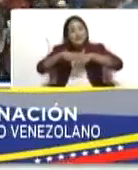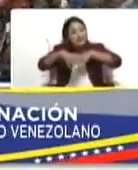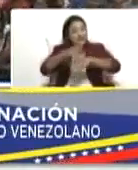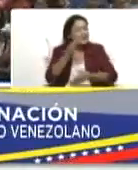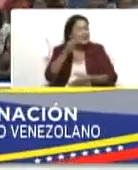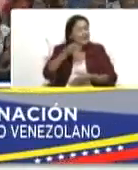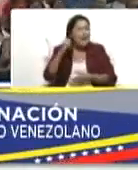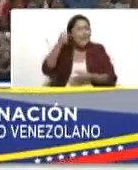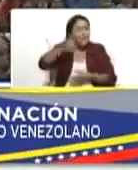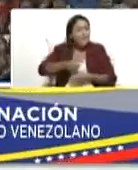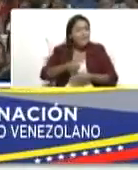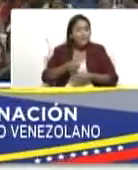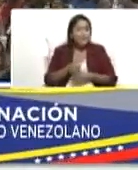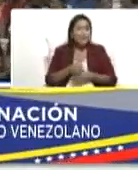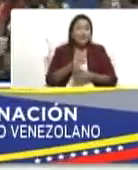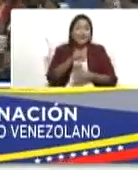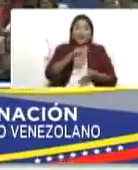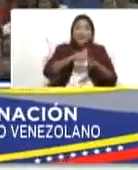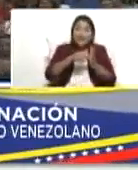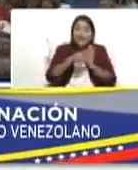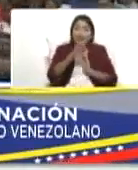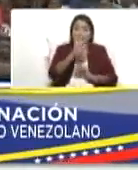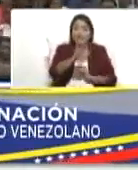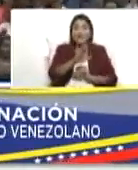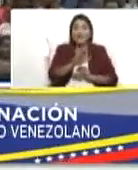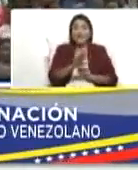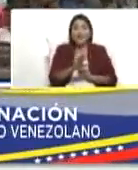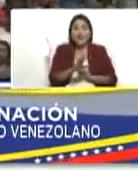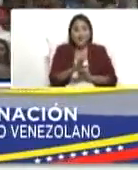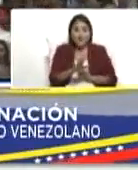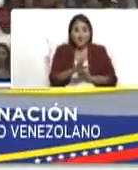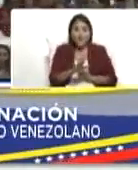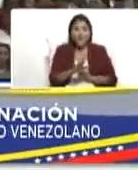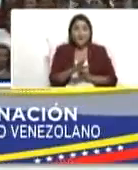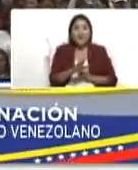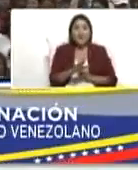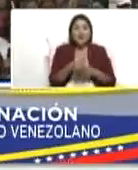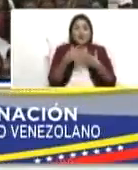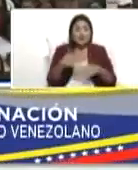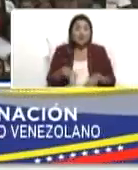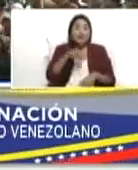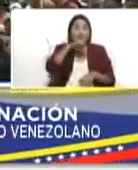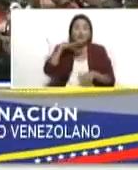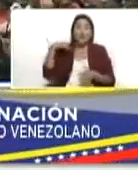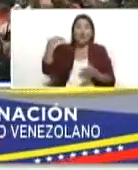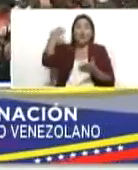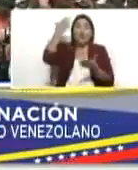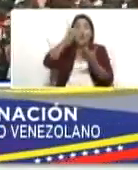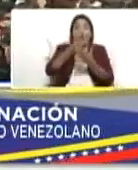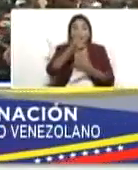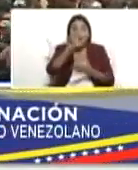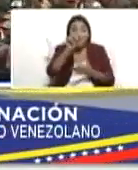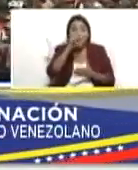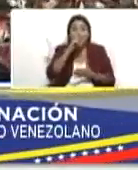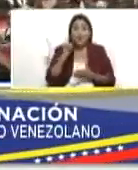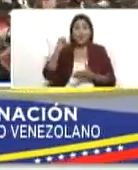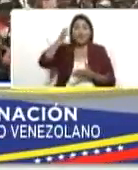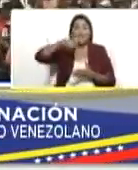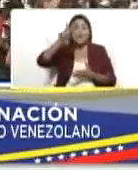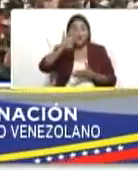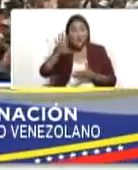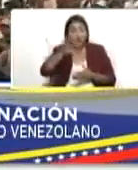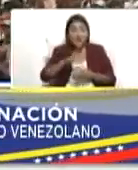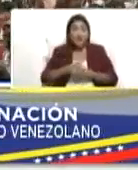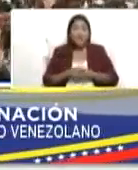fundamental del devenir histórico de estos 30 años o más desde